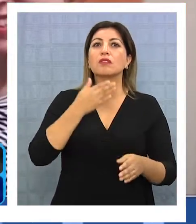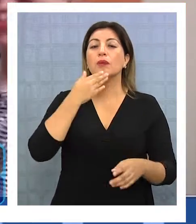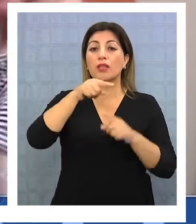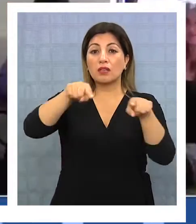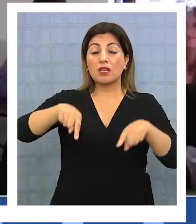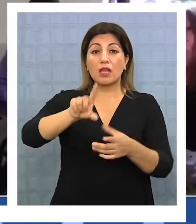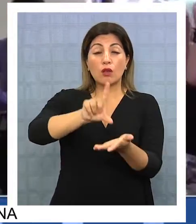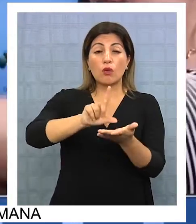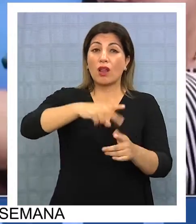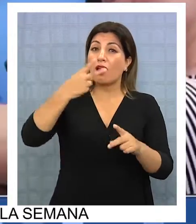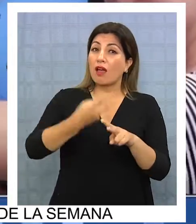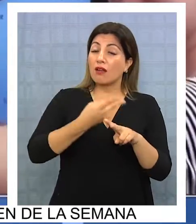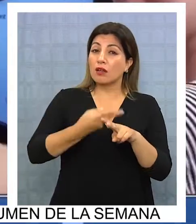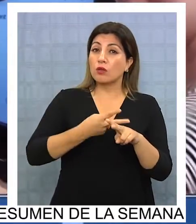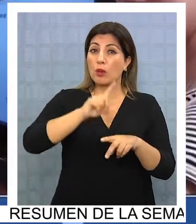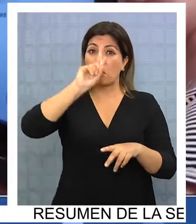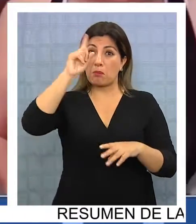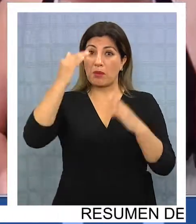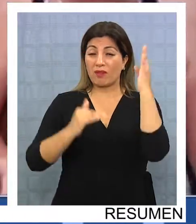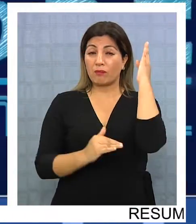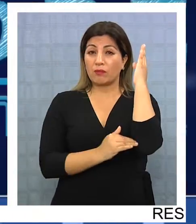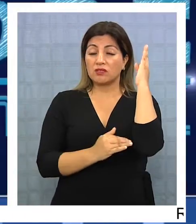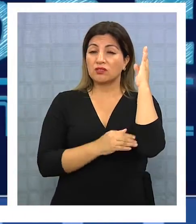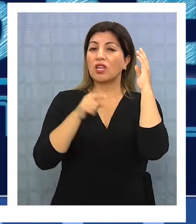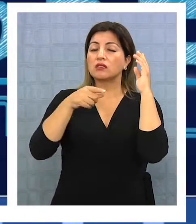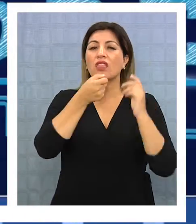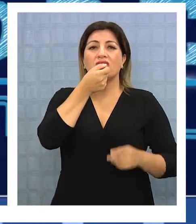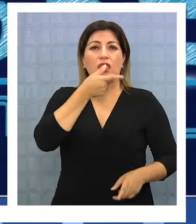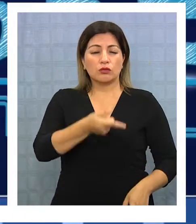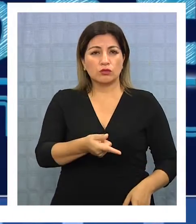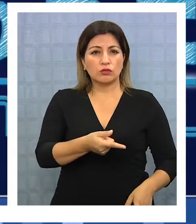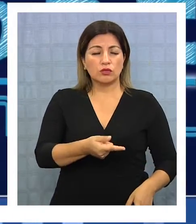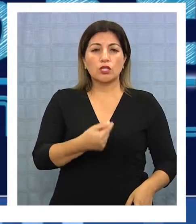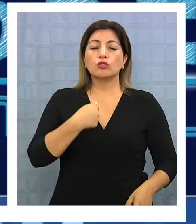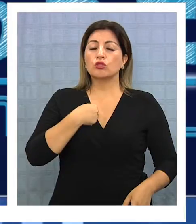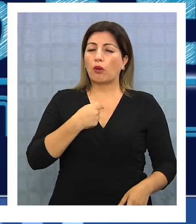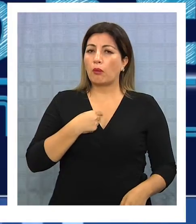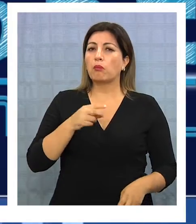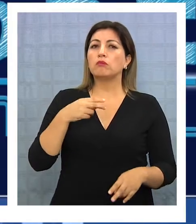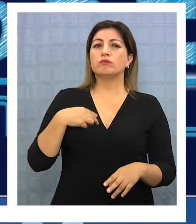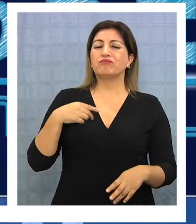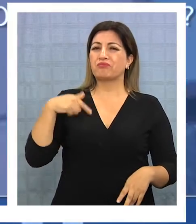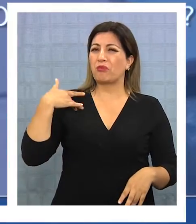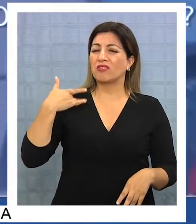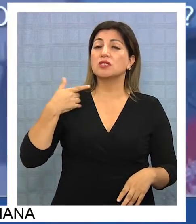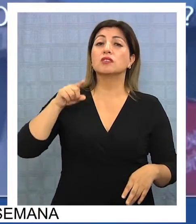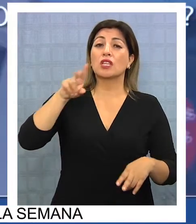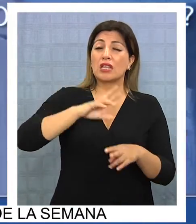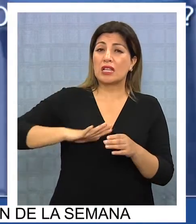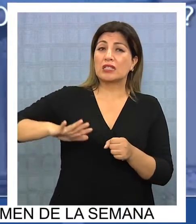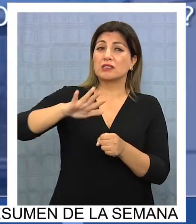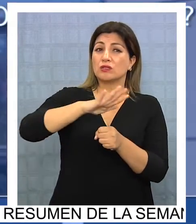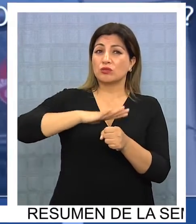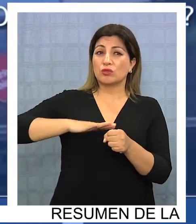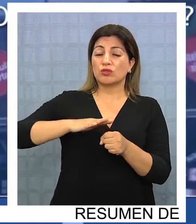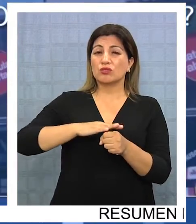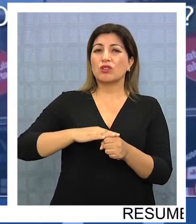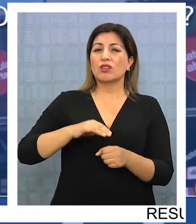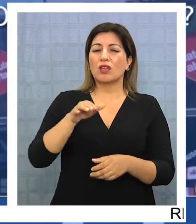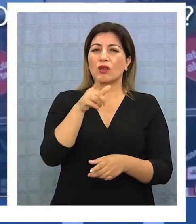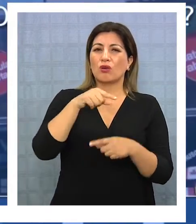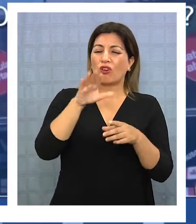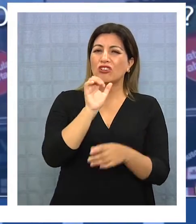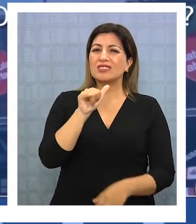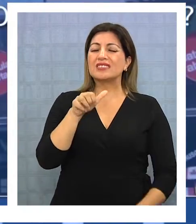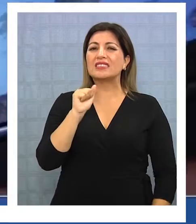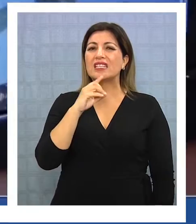del local ubicado en el primer piso del edificio finanzas denuncia haber sido víctima en este caso de las gestiones de la empresa ya software la cual exploraba